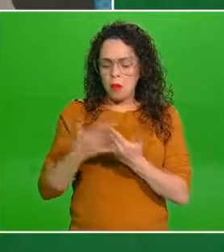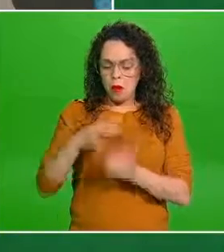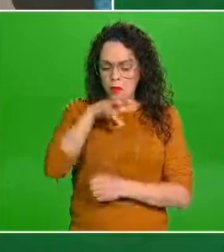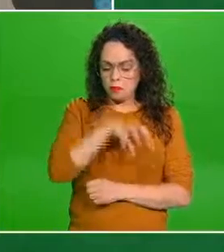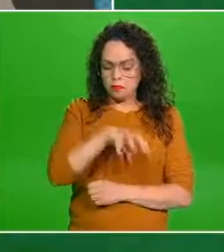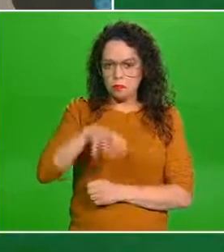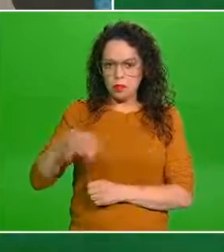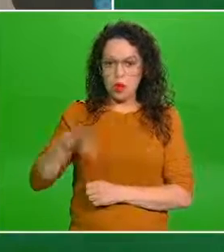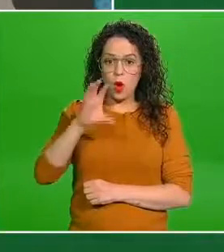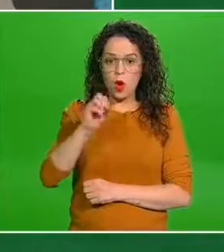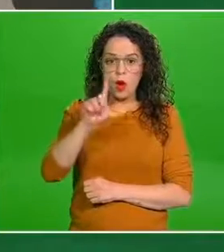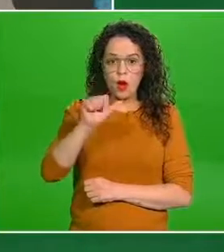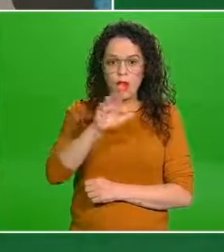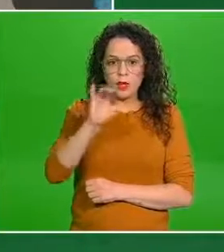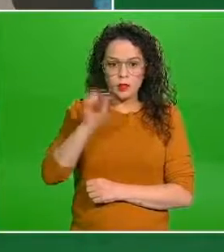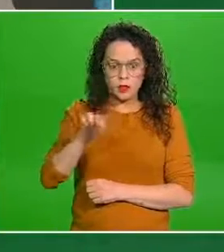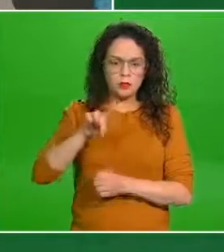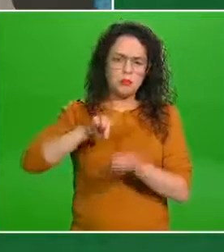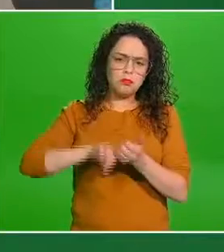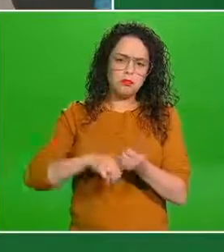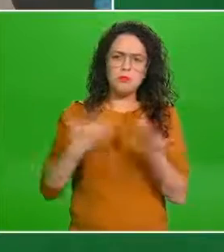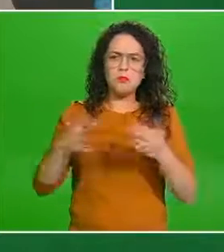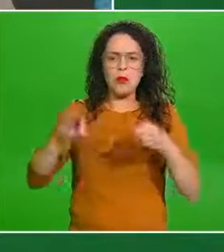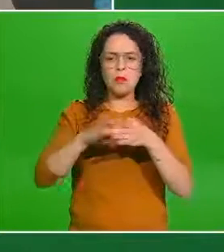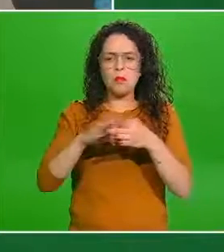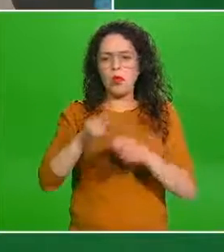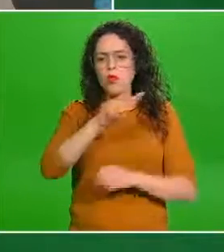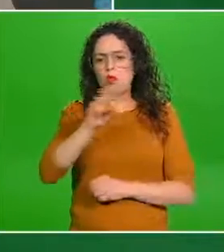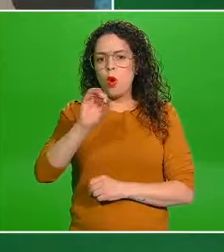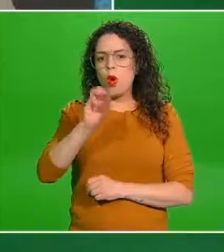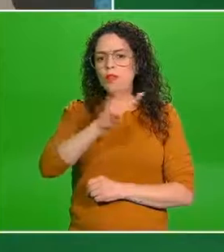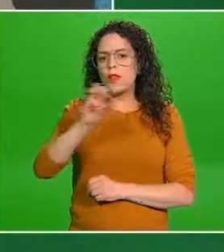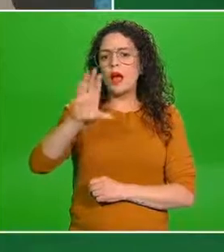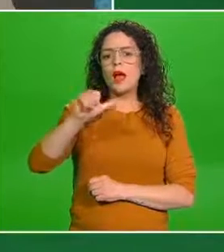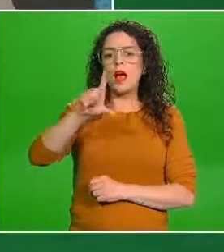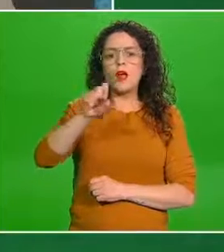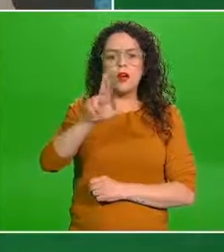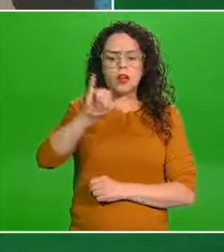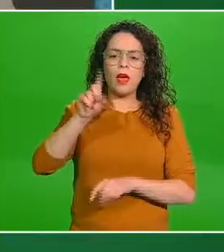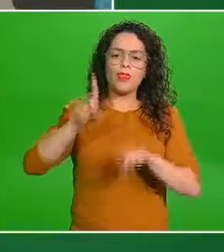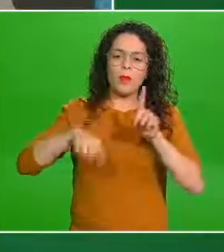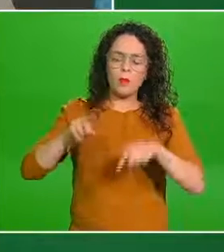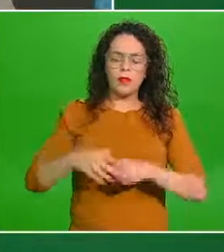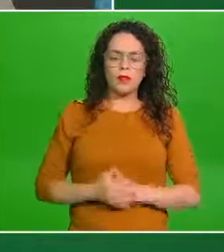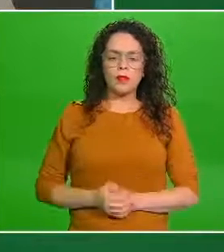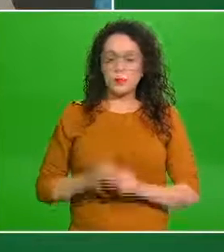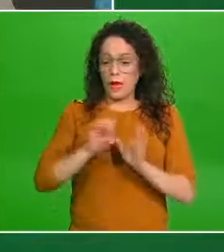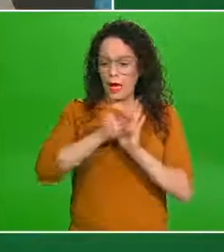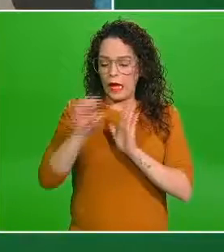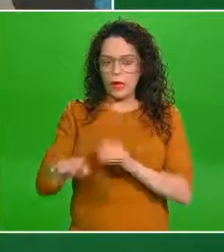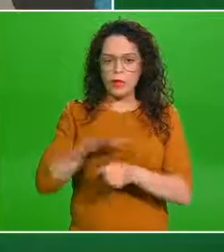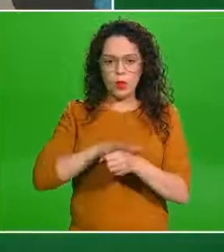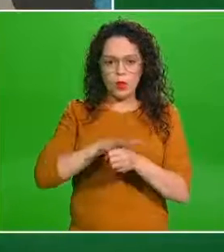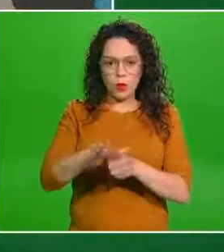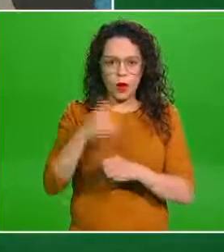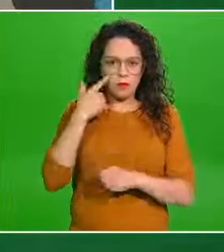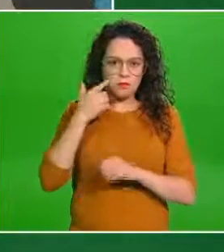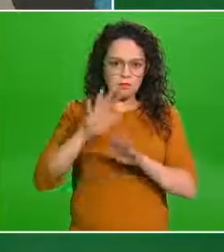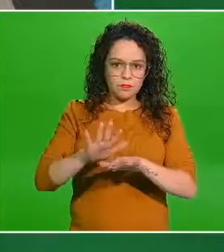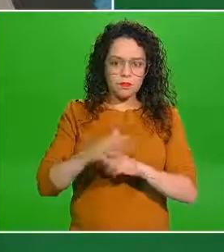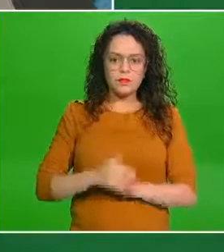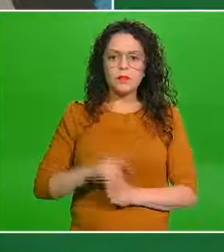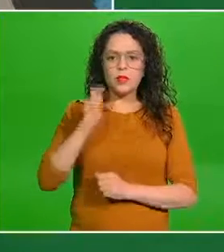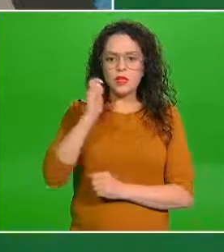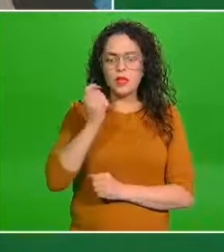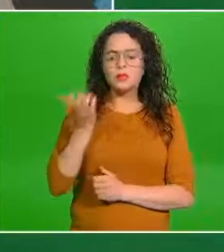Nosotros las consideramos una colación entre 200 y 300 calorías. Como ejemplo, podemos consumir una taza de